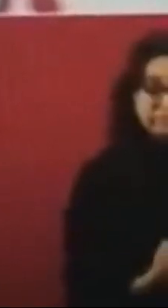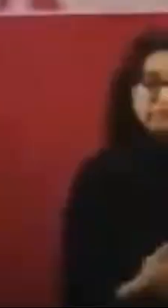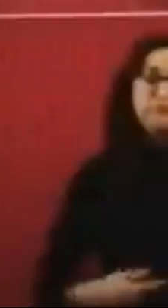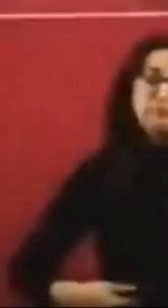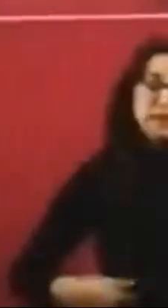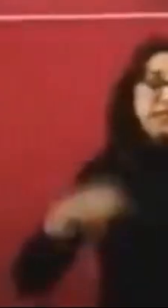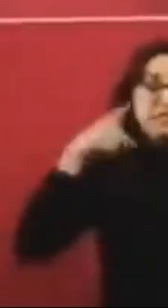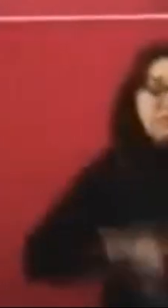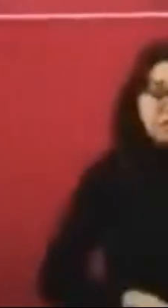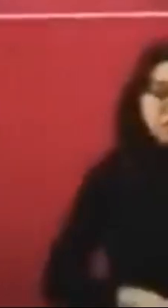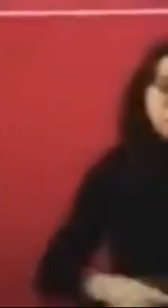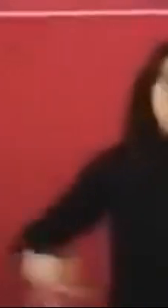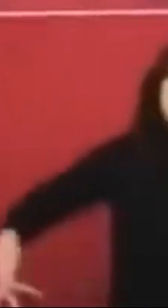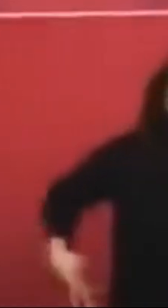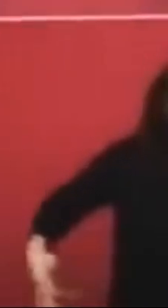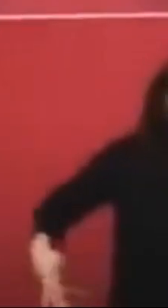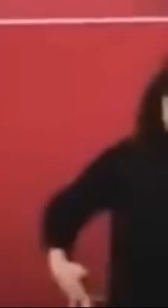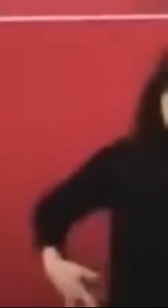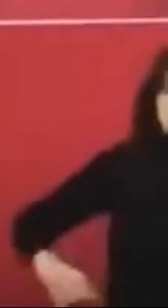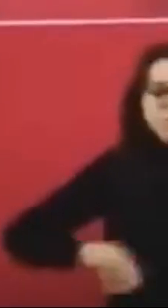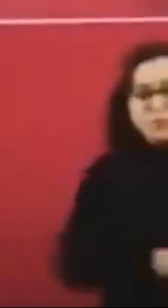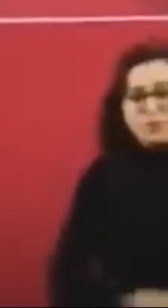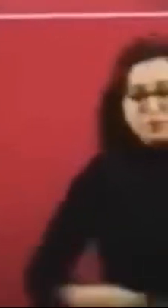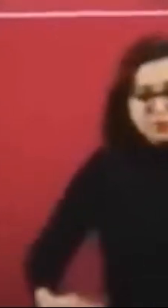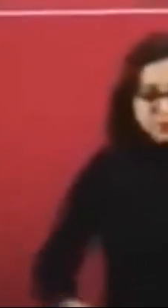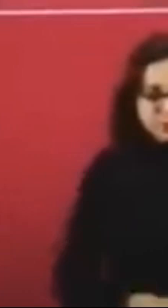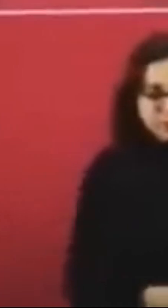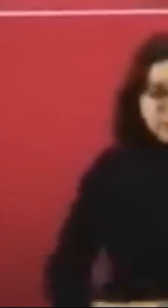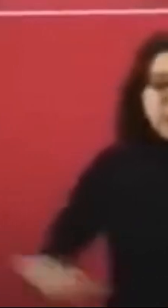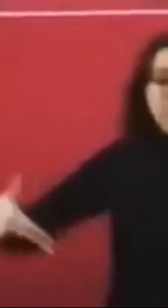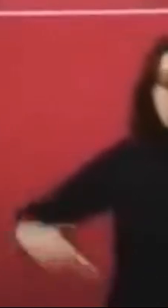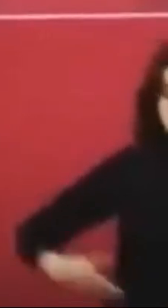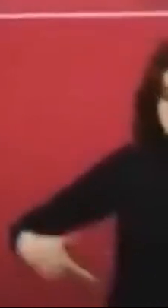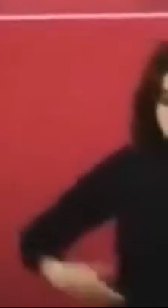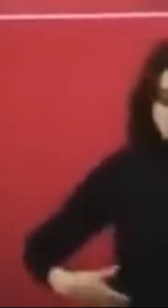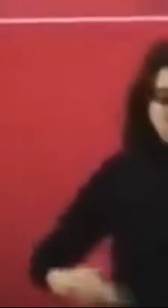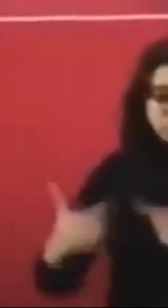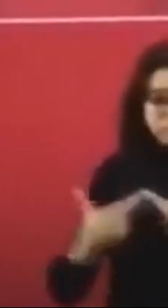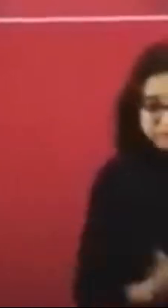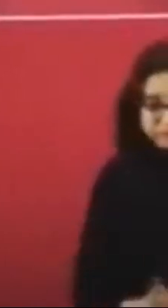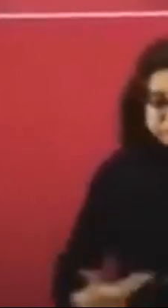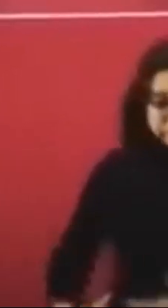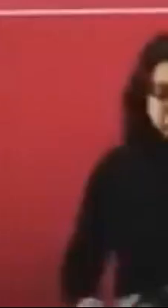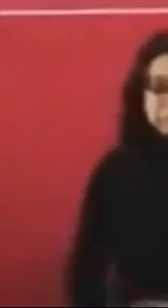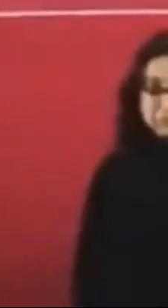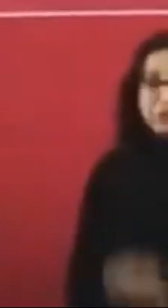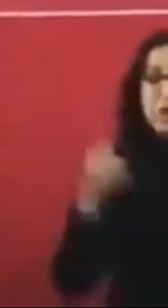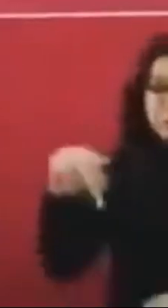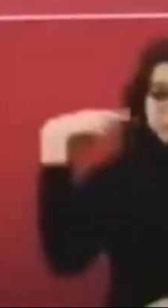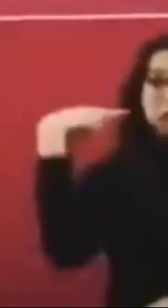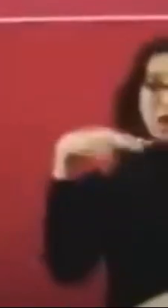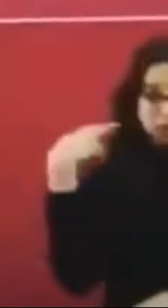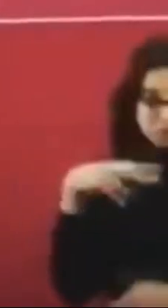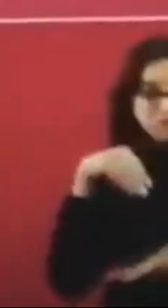Esta versión fue confirmada por la Procuraduría General de Justicia del Estado de Veracruz de entonces. Sin